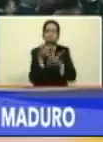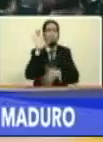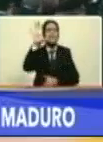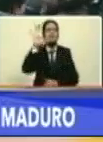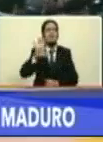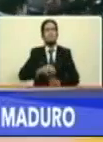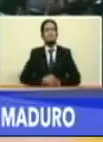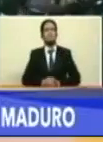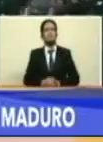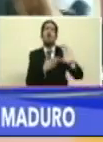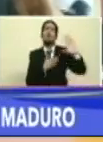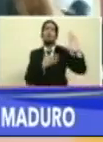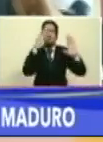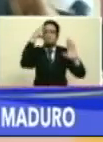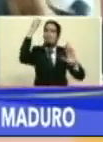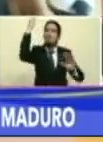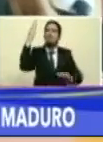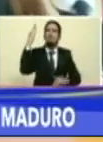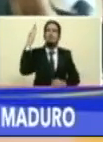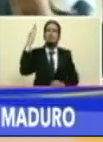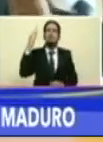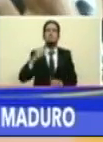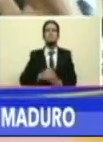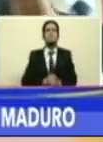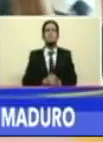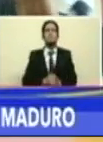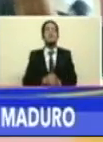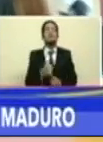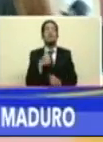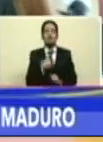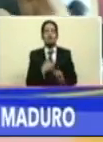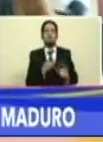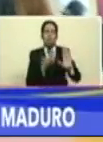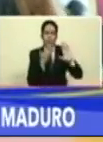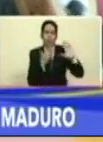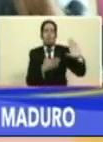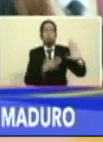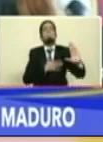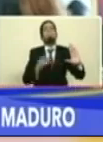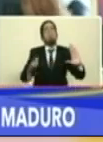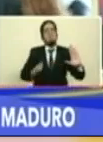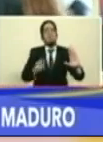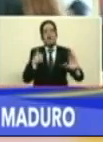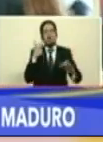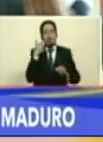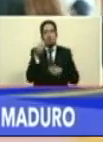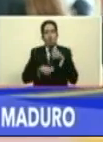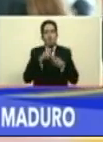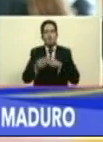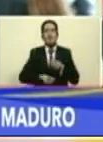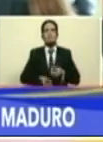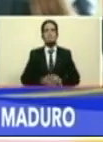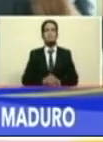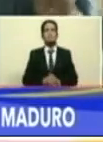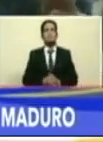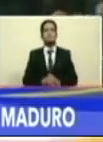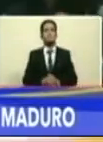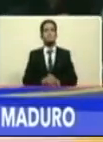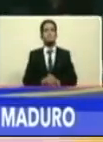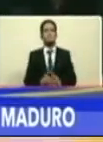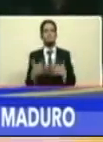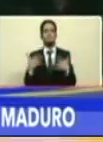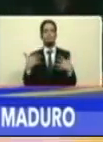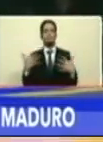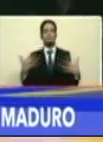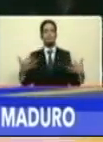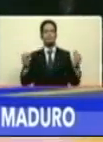narcotirano dictador que se robó las elecciones del año pasado con la Asamblea Constituyente fraudulenta para dar la estocada final